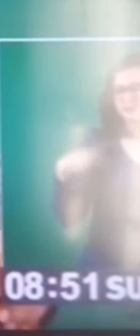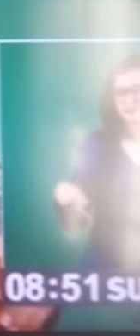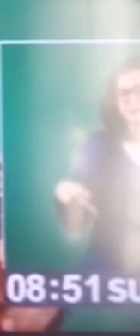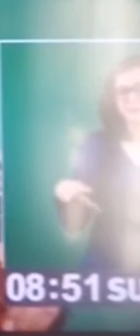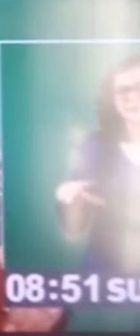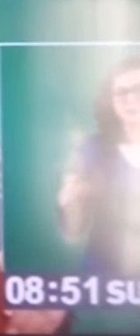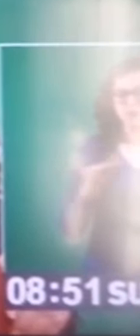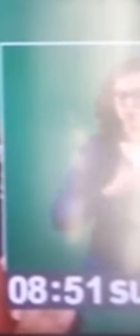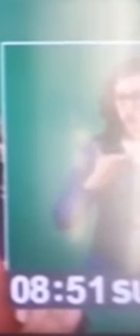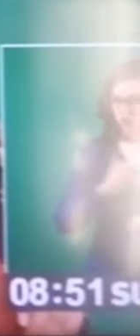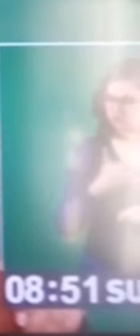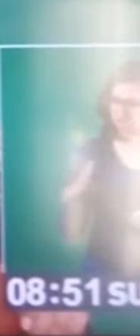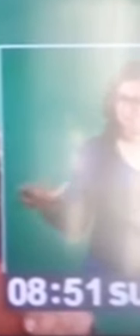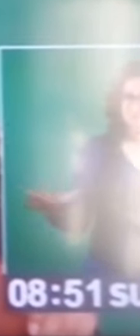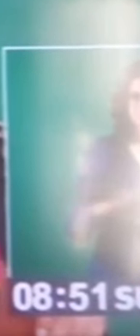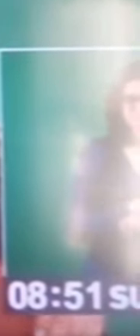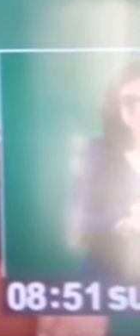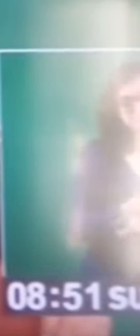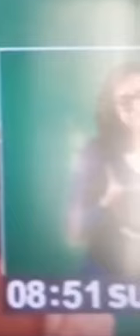Pero bueno,